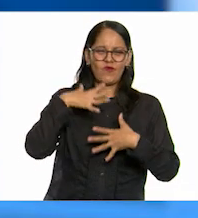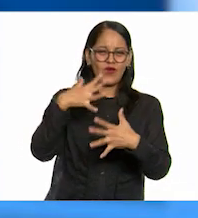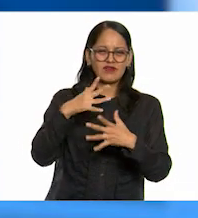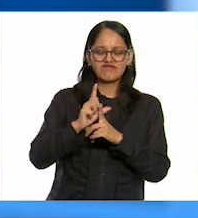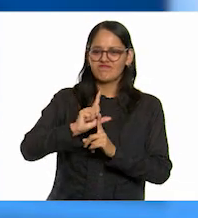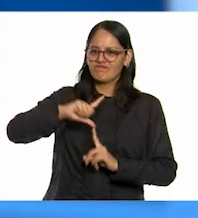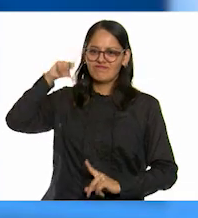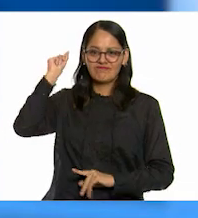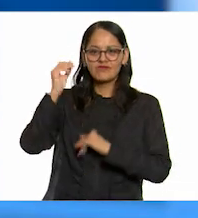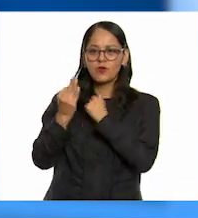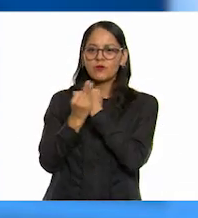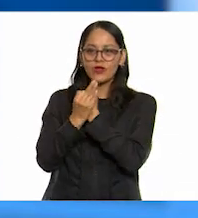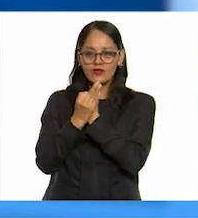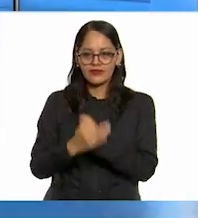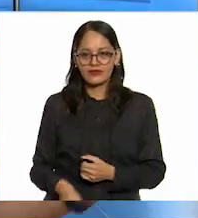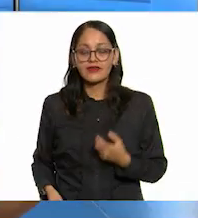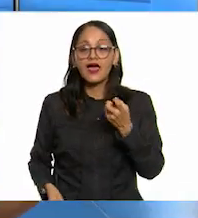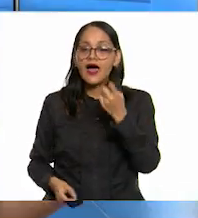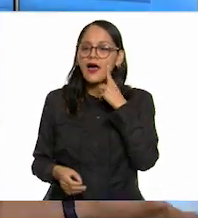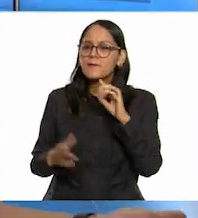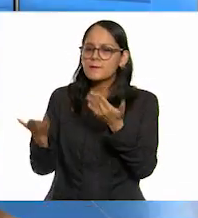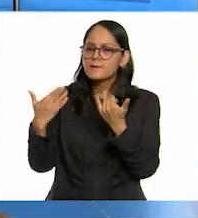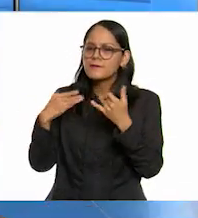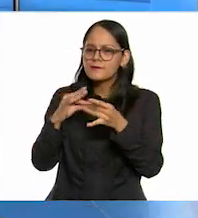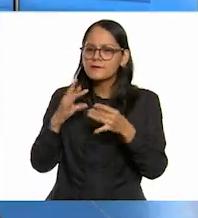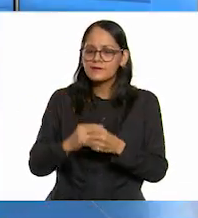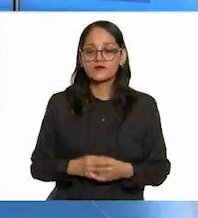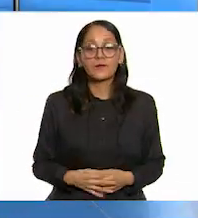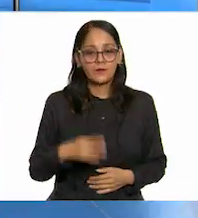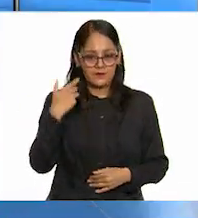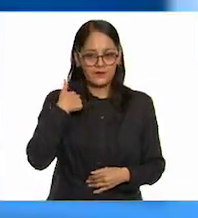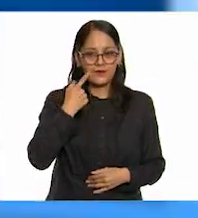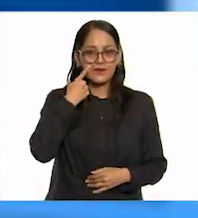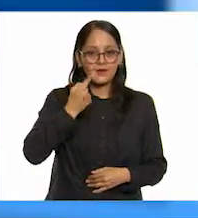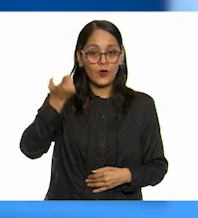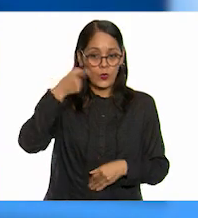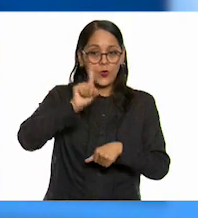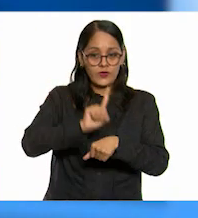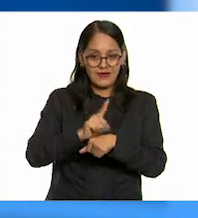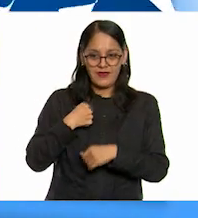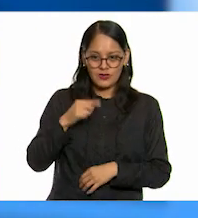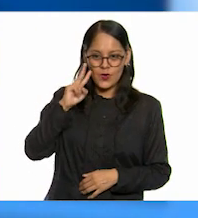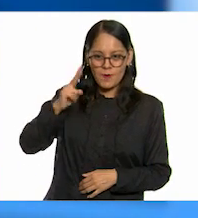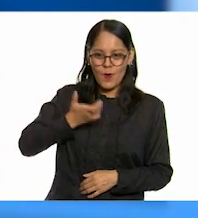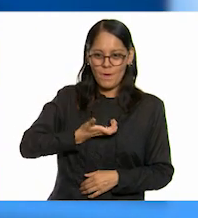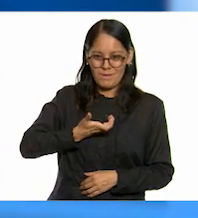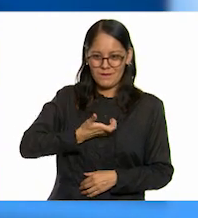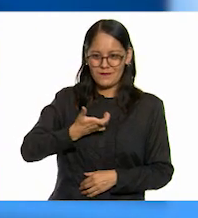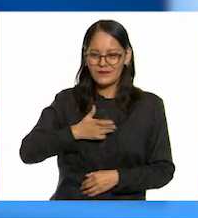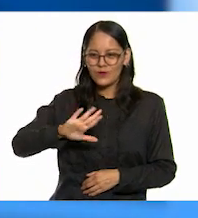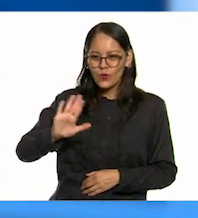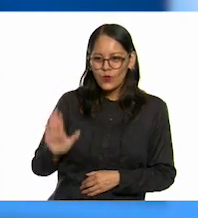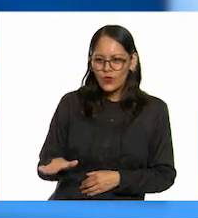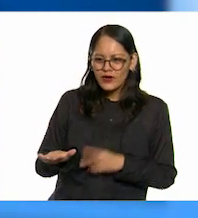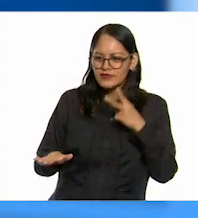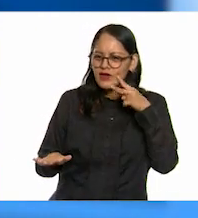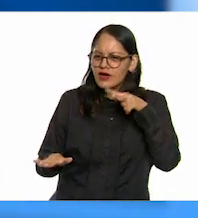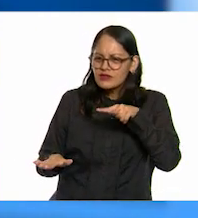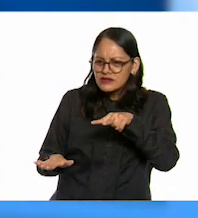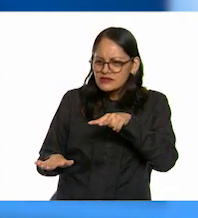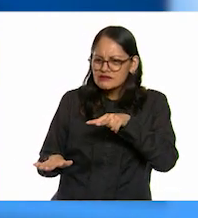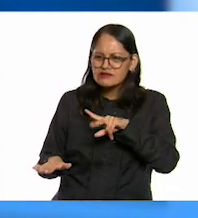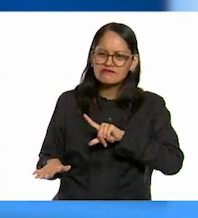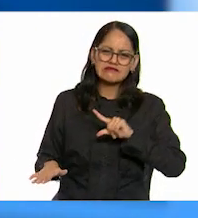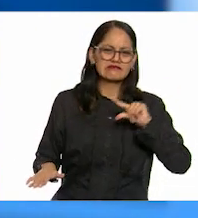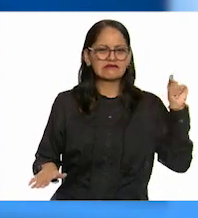y protégete. A ver, cuéntame. Un día vi una paloma muerta en la calle y también que me